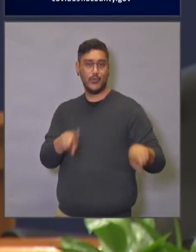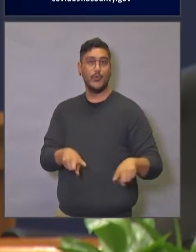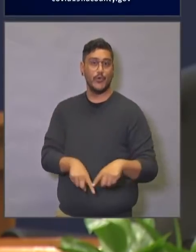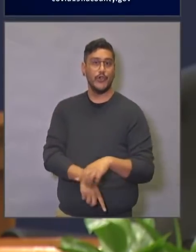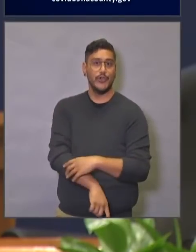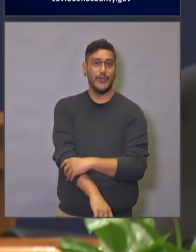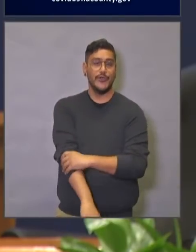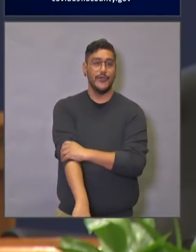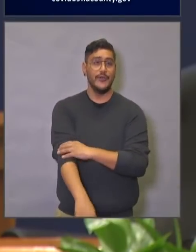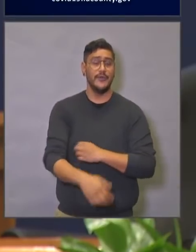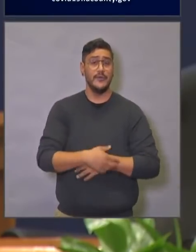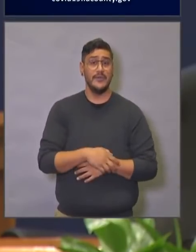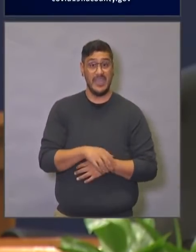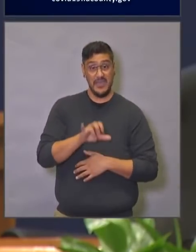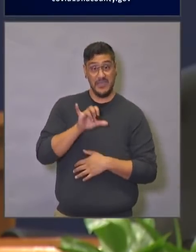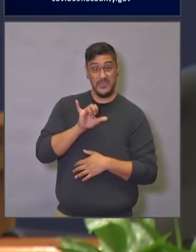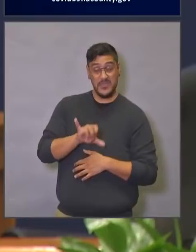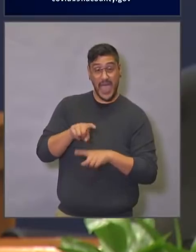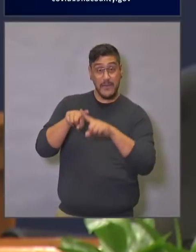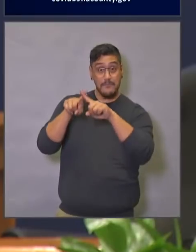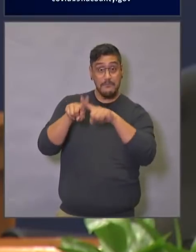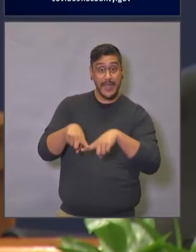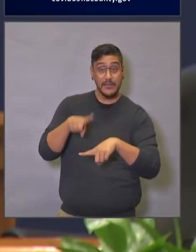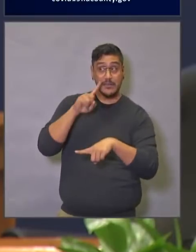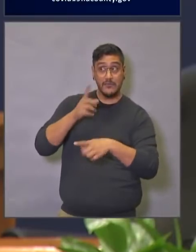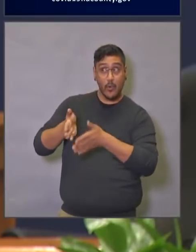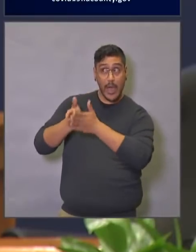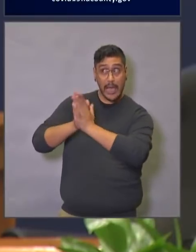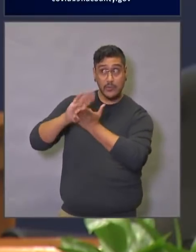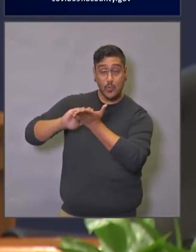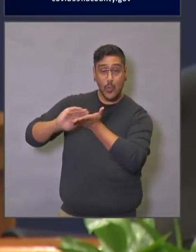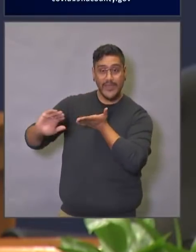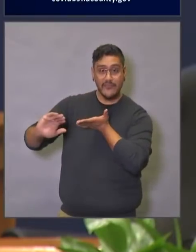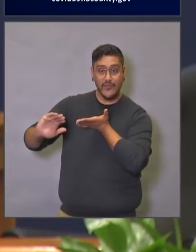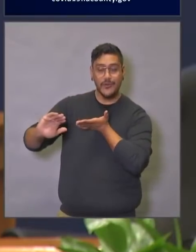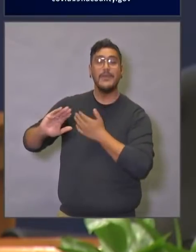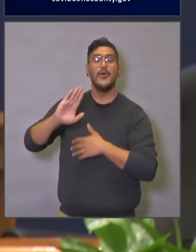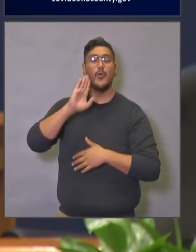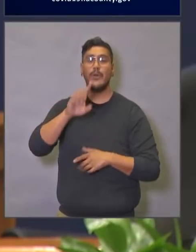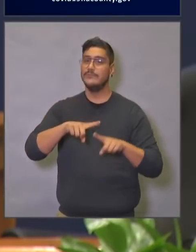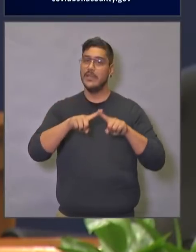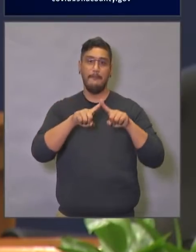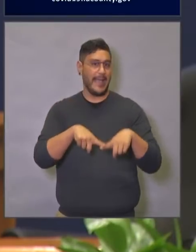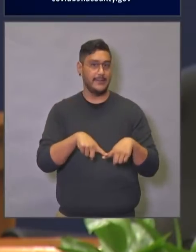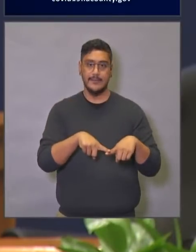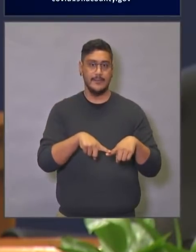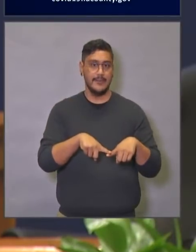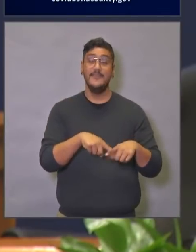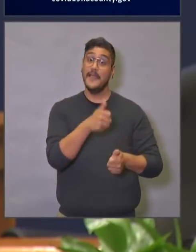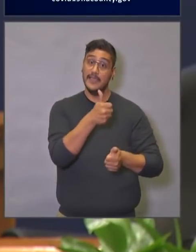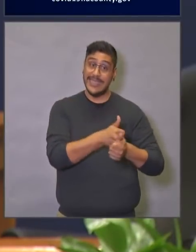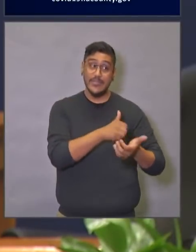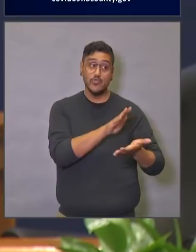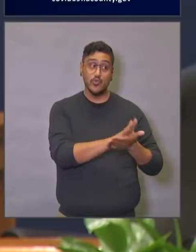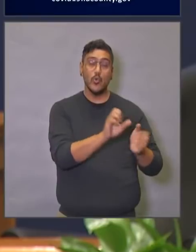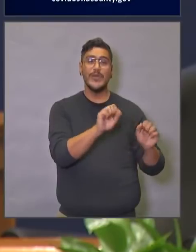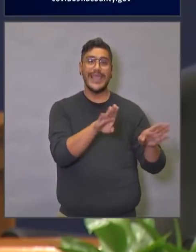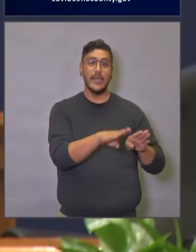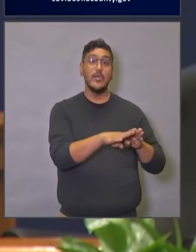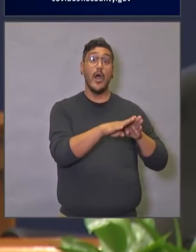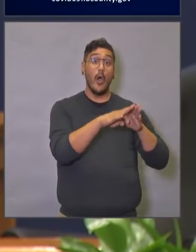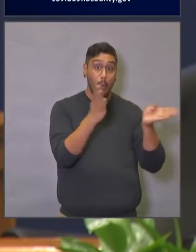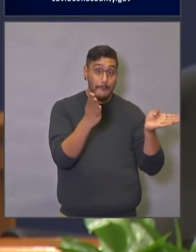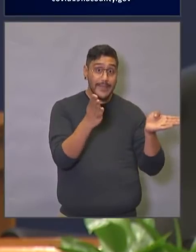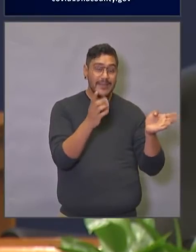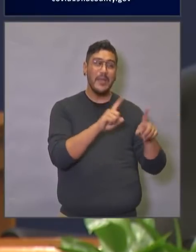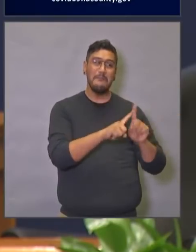decisión de otorgar permiso se basará en garantizar que las escuelas puedan abrir en total conformidad con los